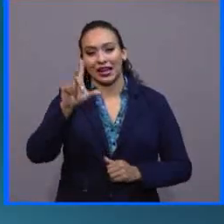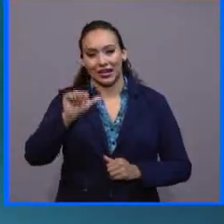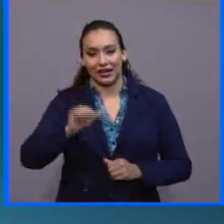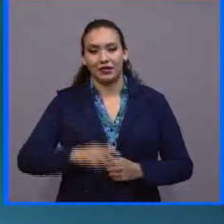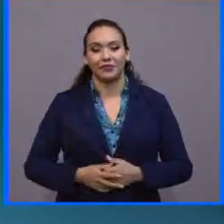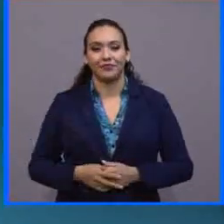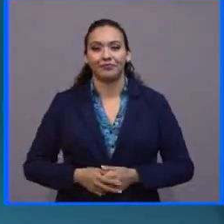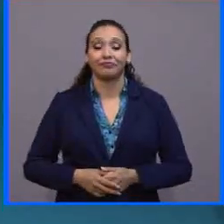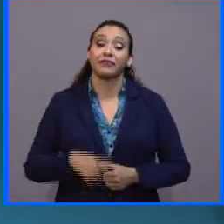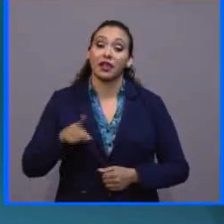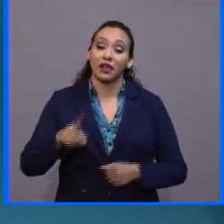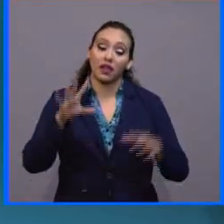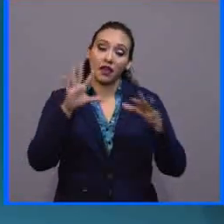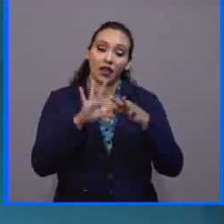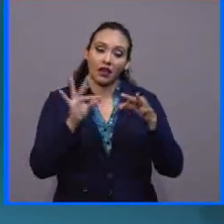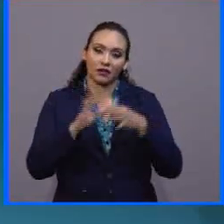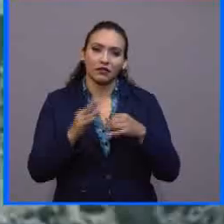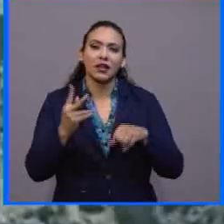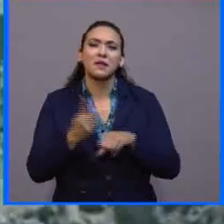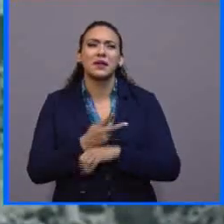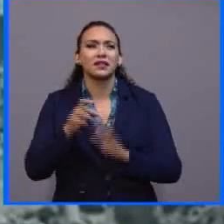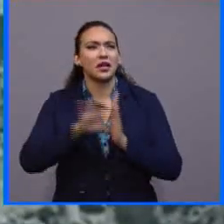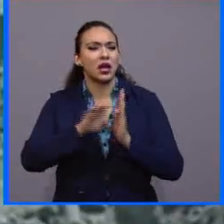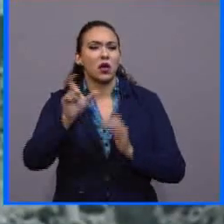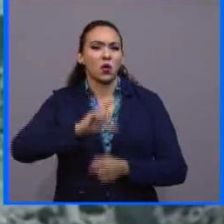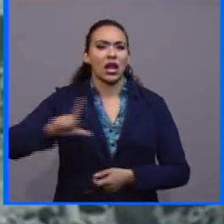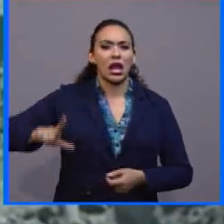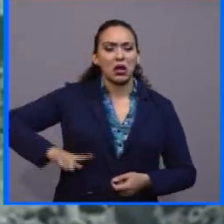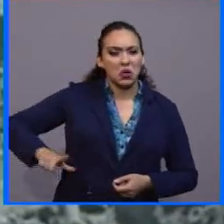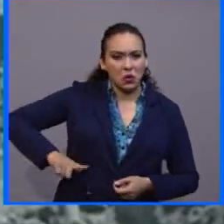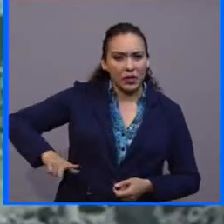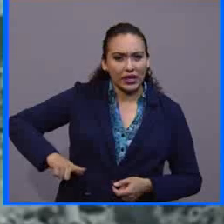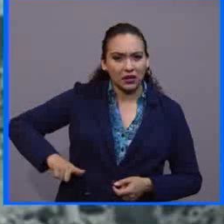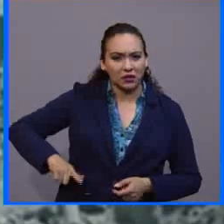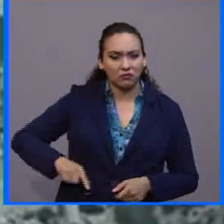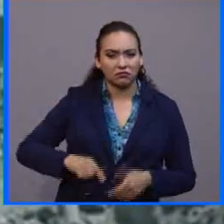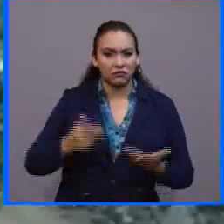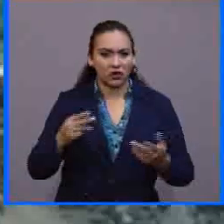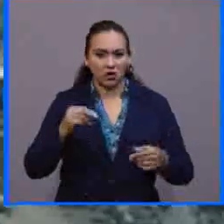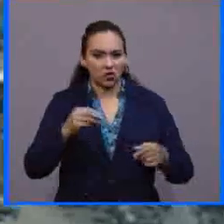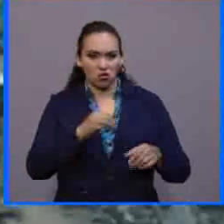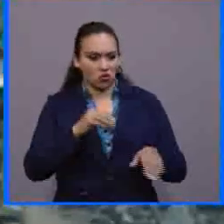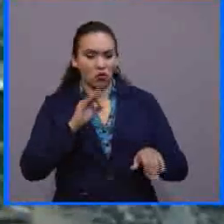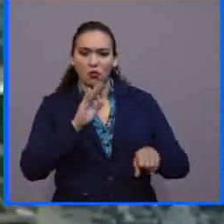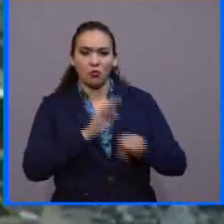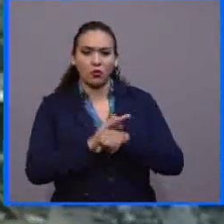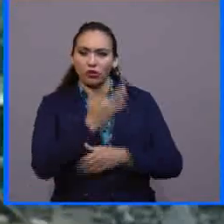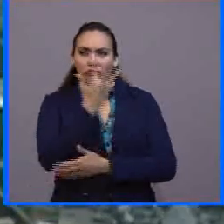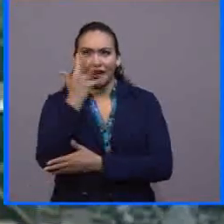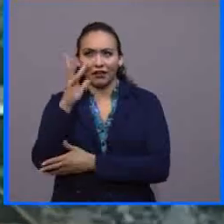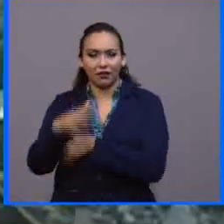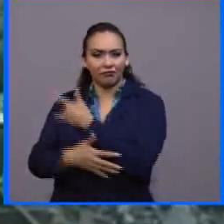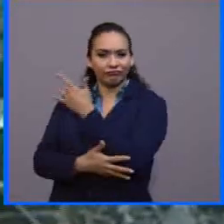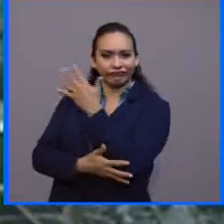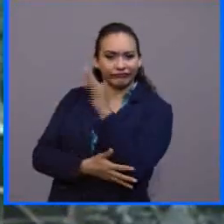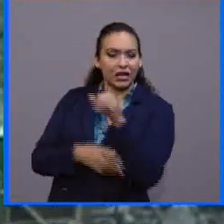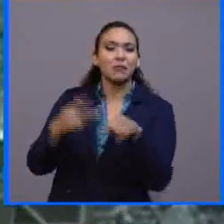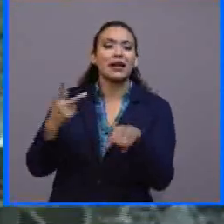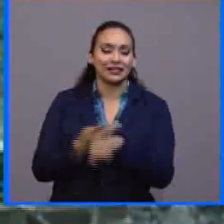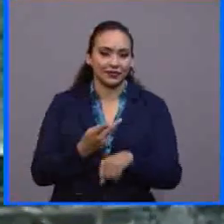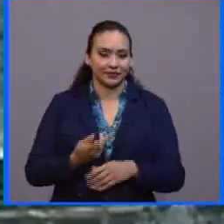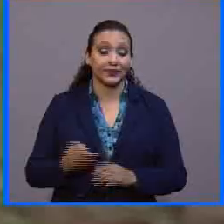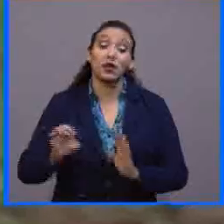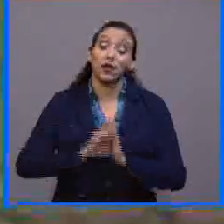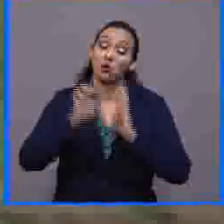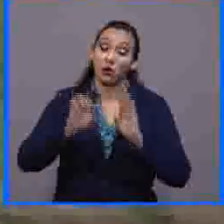López, explicó qué pasa cuando el gobierno deja de cumplir con su deber de proteger al medio ambiente. Indicó que en los